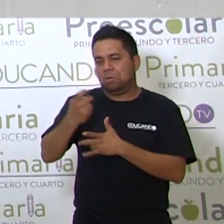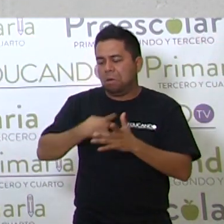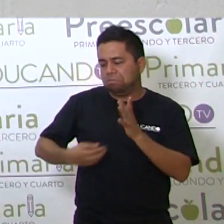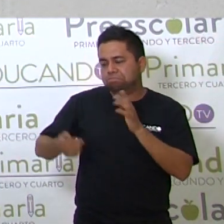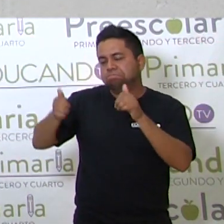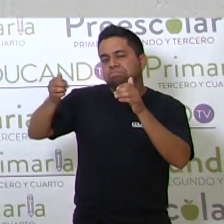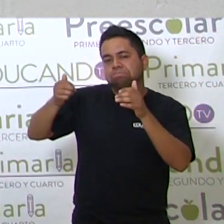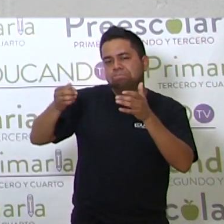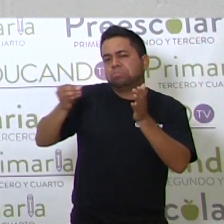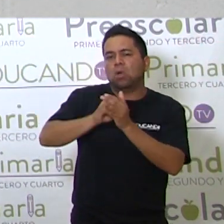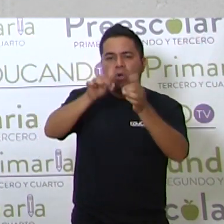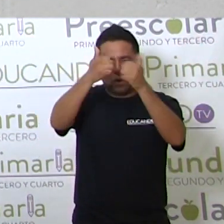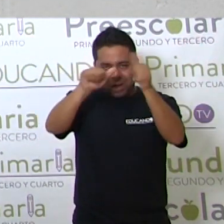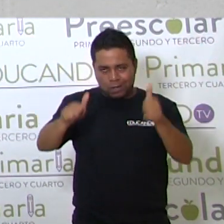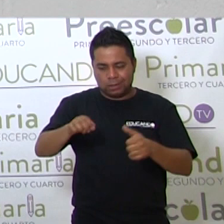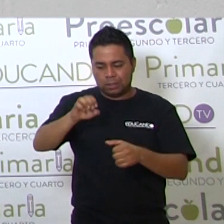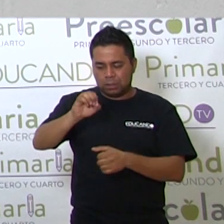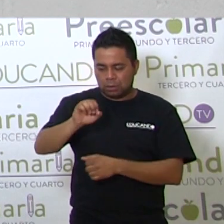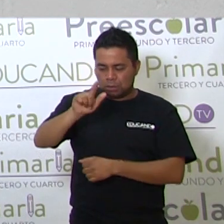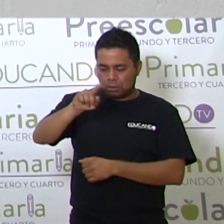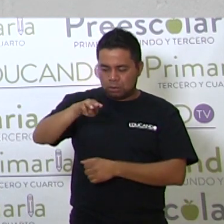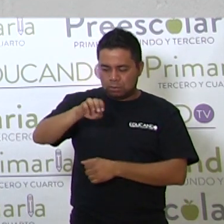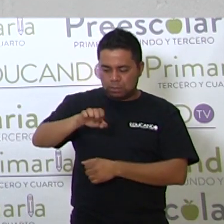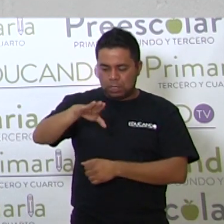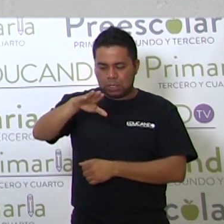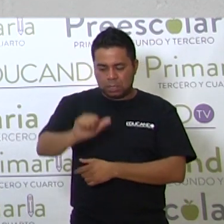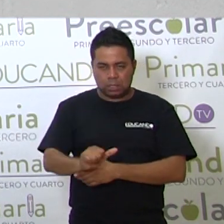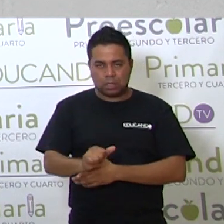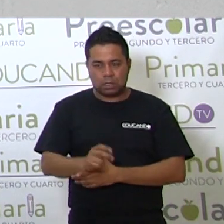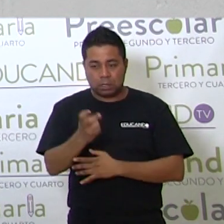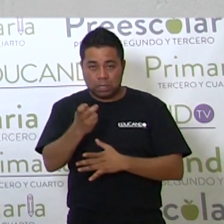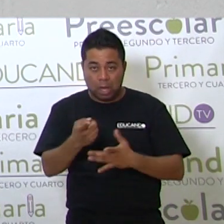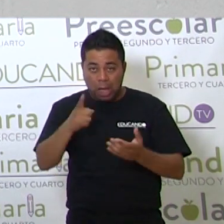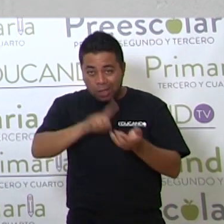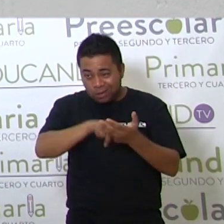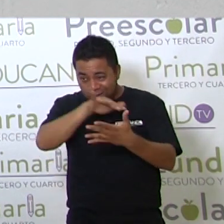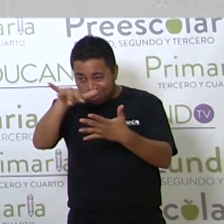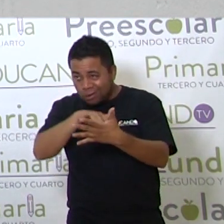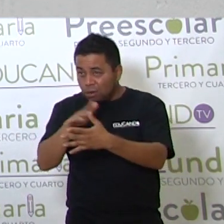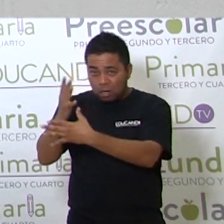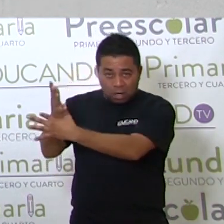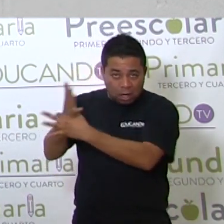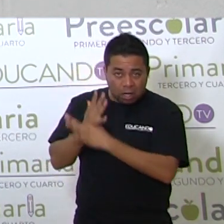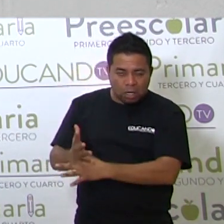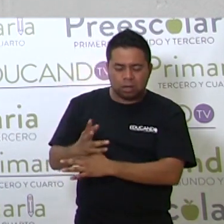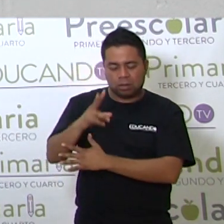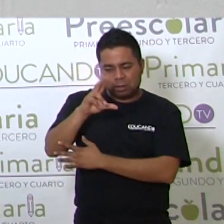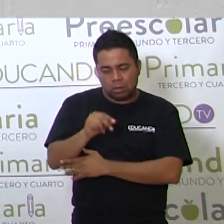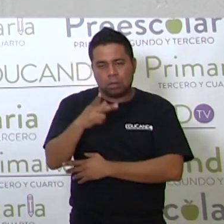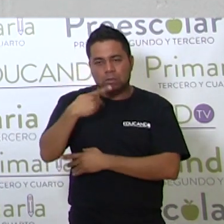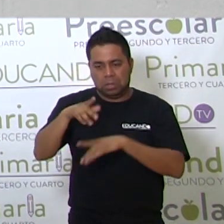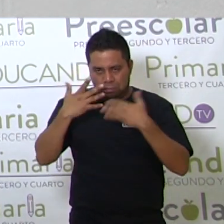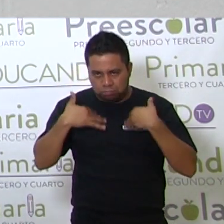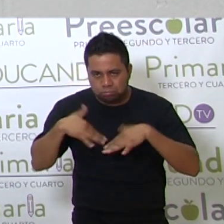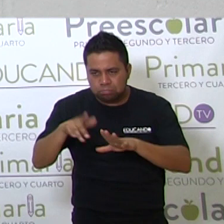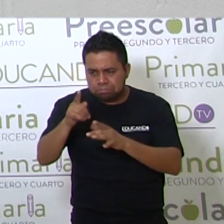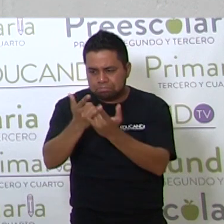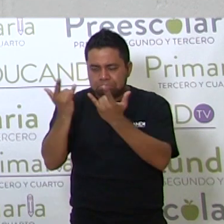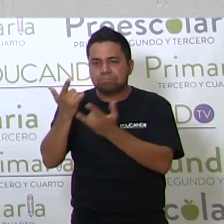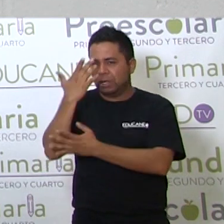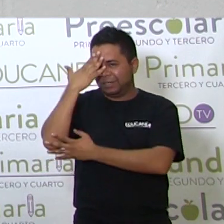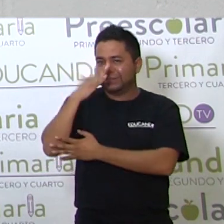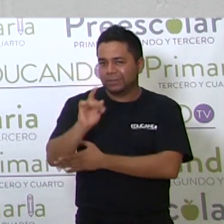Esto no está en el texto, pero Se supone que ustedes ya vieron un poco de